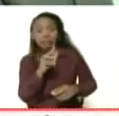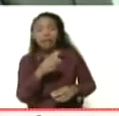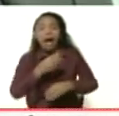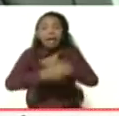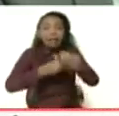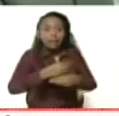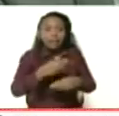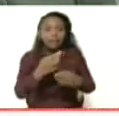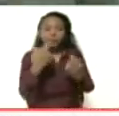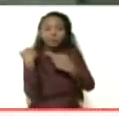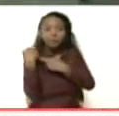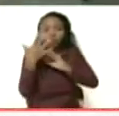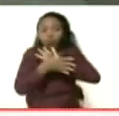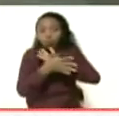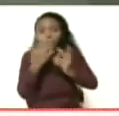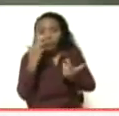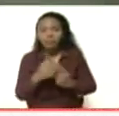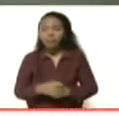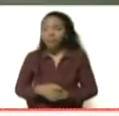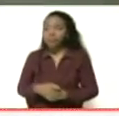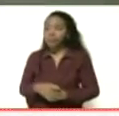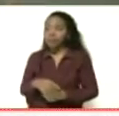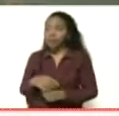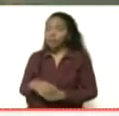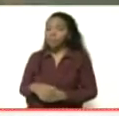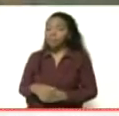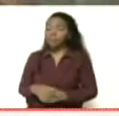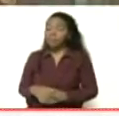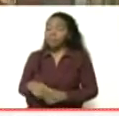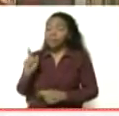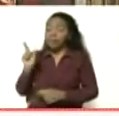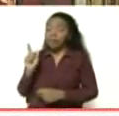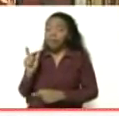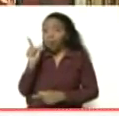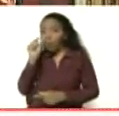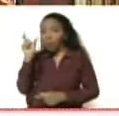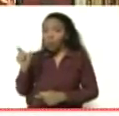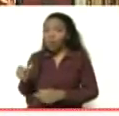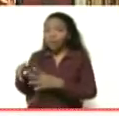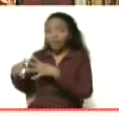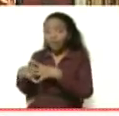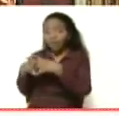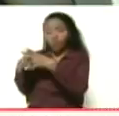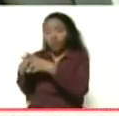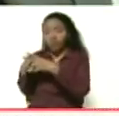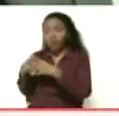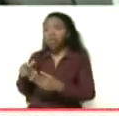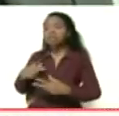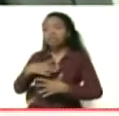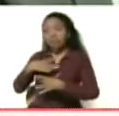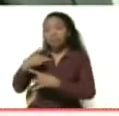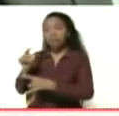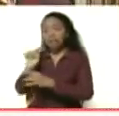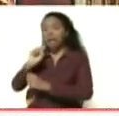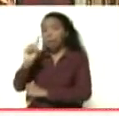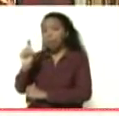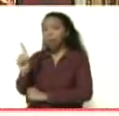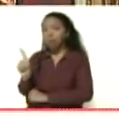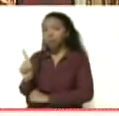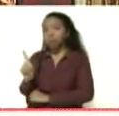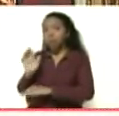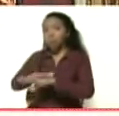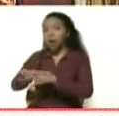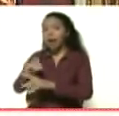respecto. Gracias. Brian, de Reuters, Reino Unido, muy, muy interesante tu pregunta, de verdad. Porque es una pregunta para